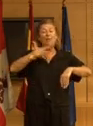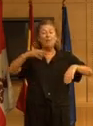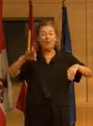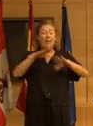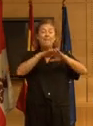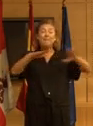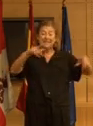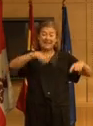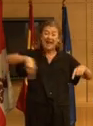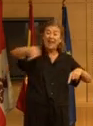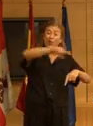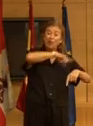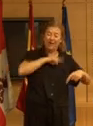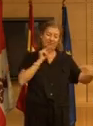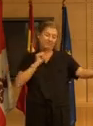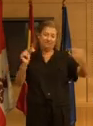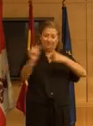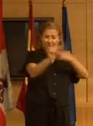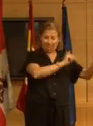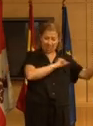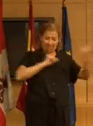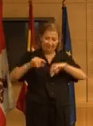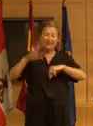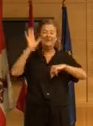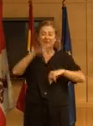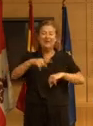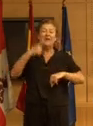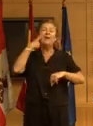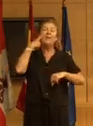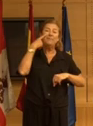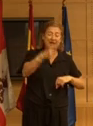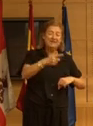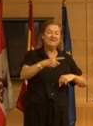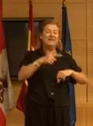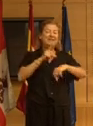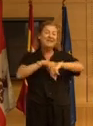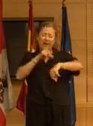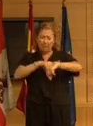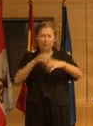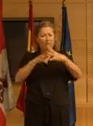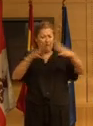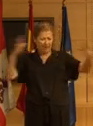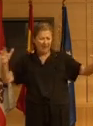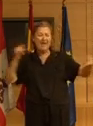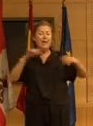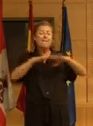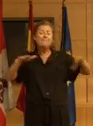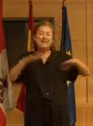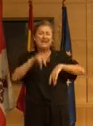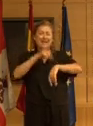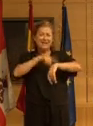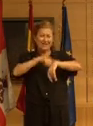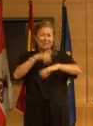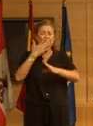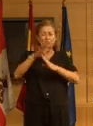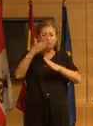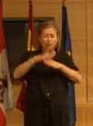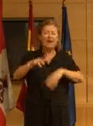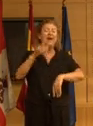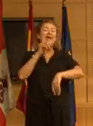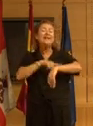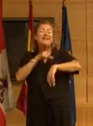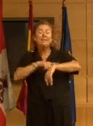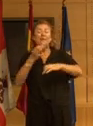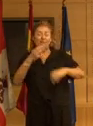las mesas comentar. Vais a ver que nuestras mesas son grandes, o sea, son amplias en tiempo, tenemos mucho tiempo para mesas. La idea es discutir con